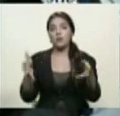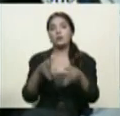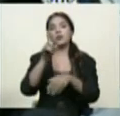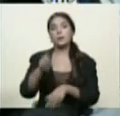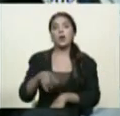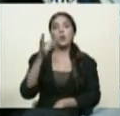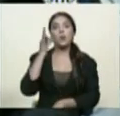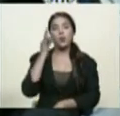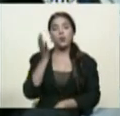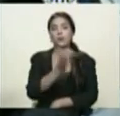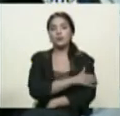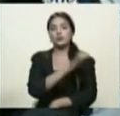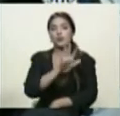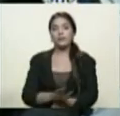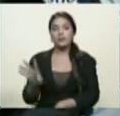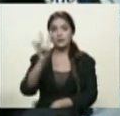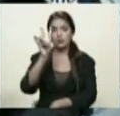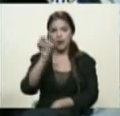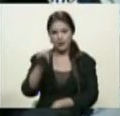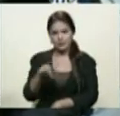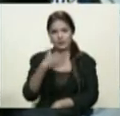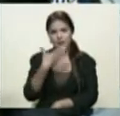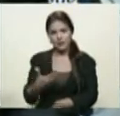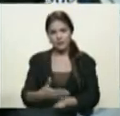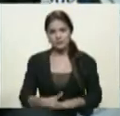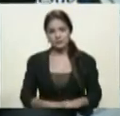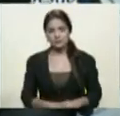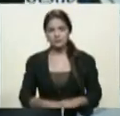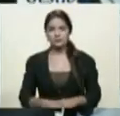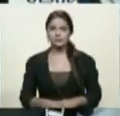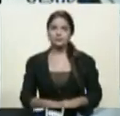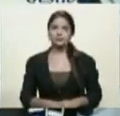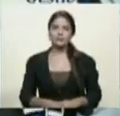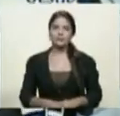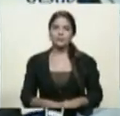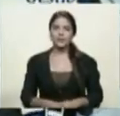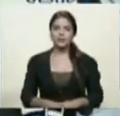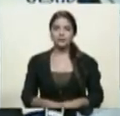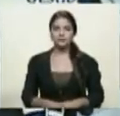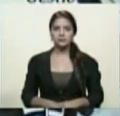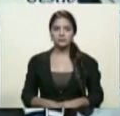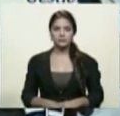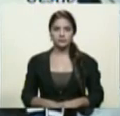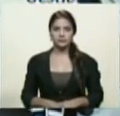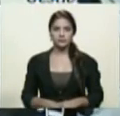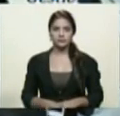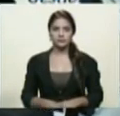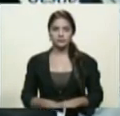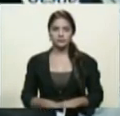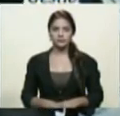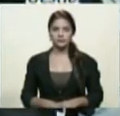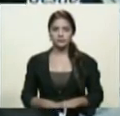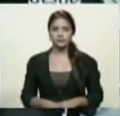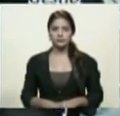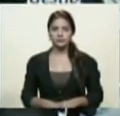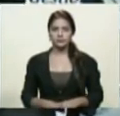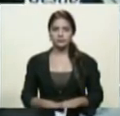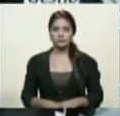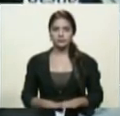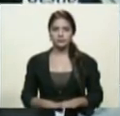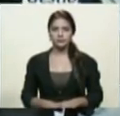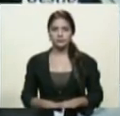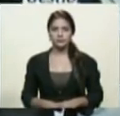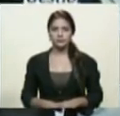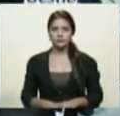la derecha nacional aquí en el país gracia bien mira si tú